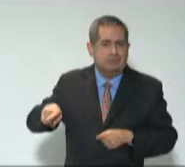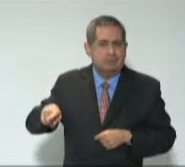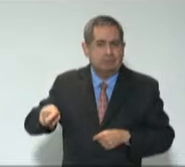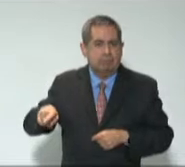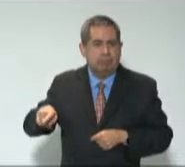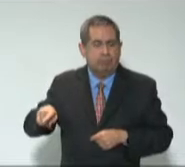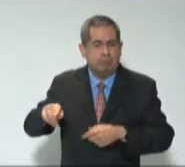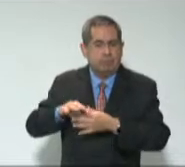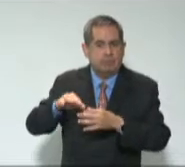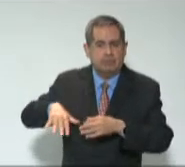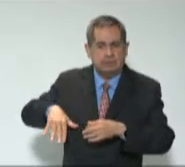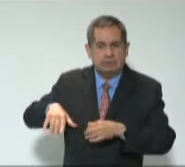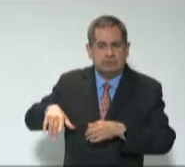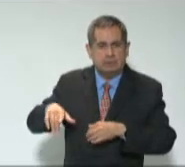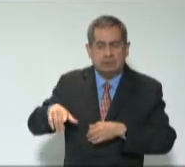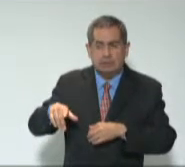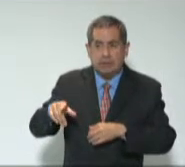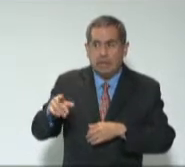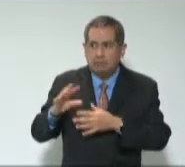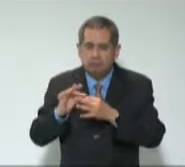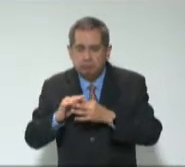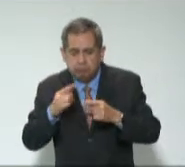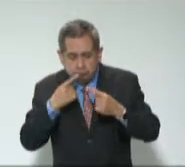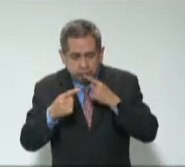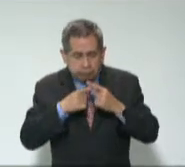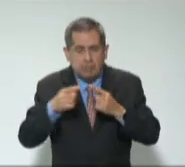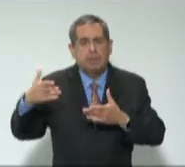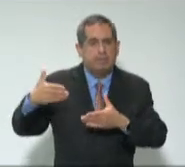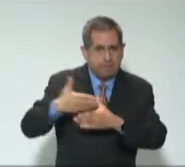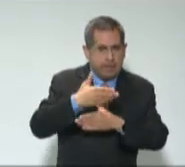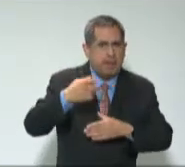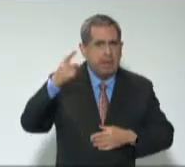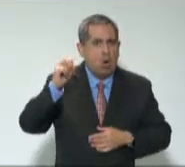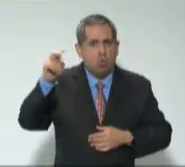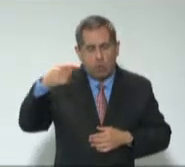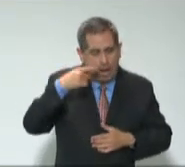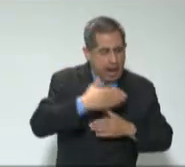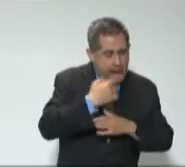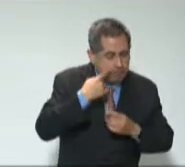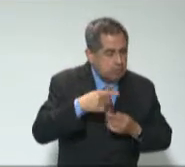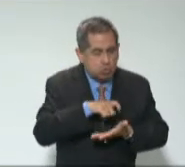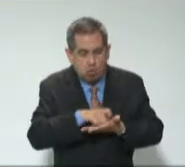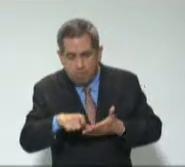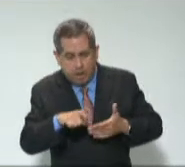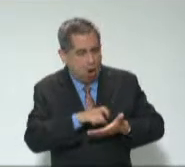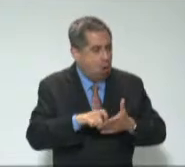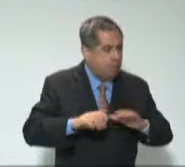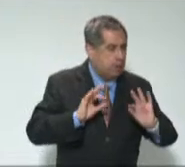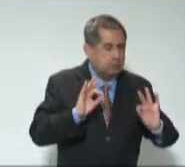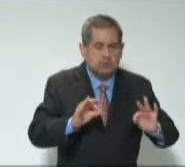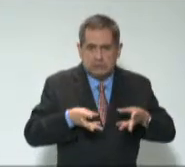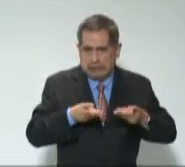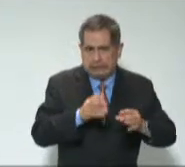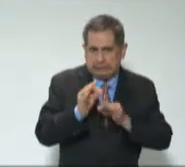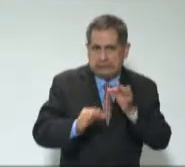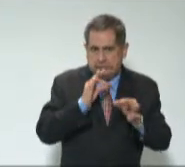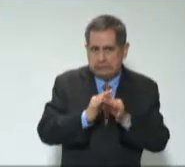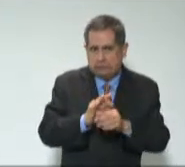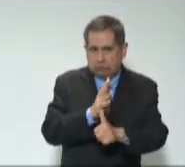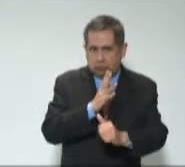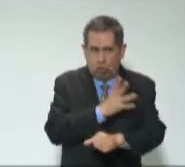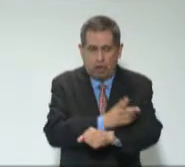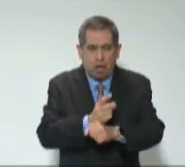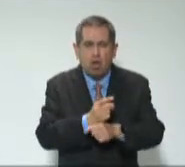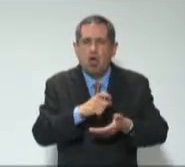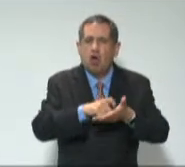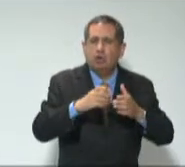este en la persona de mexit se establezca la intermediación en la en la adquisición de de de equipo médico